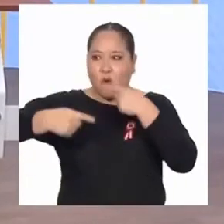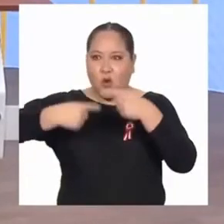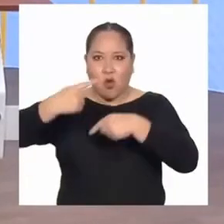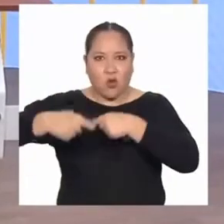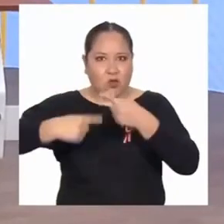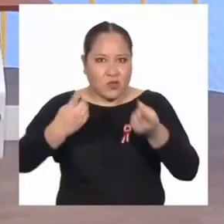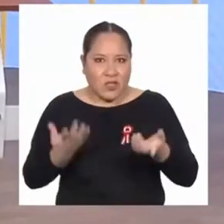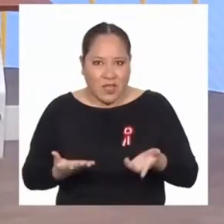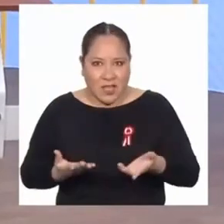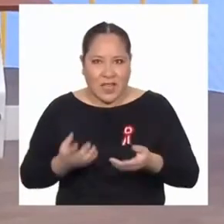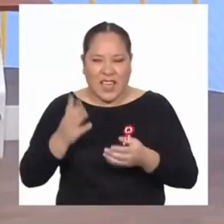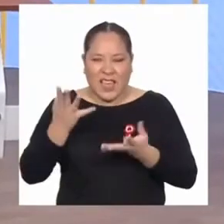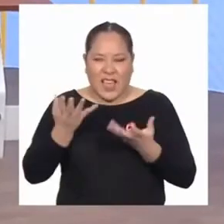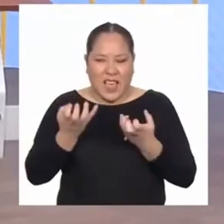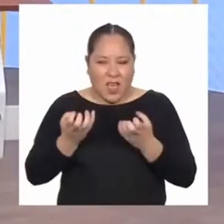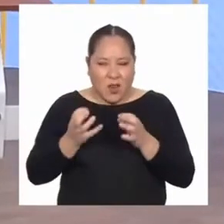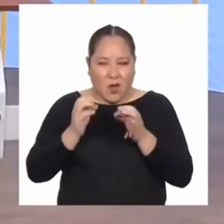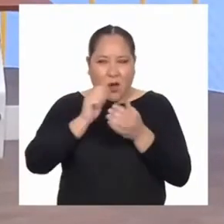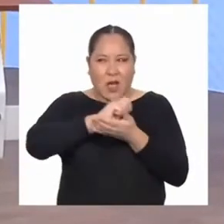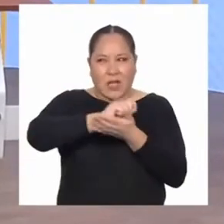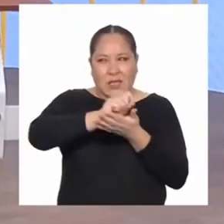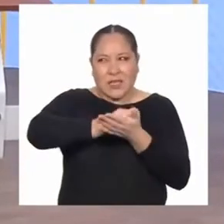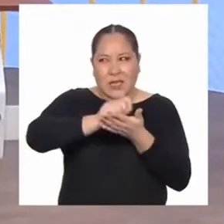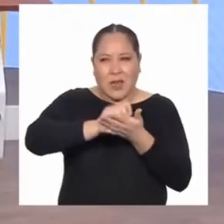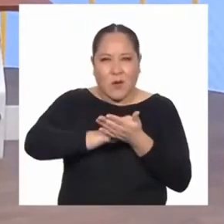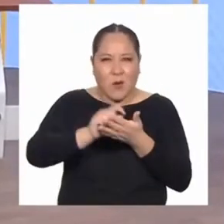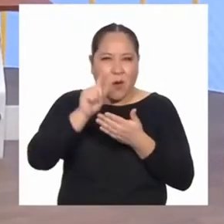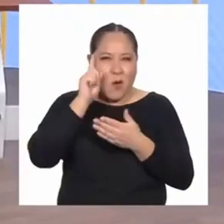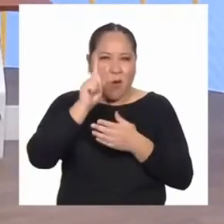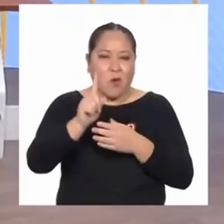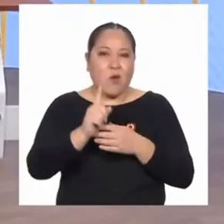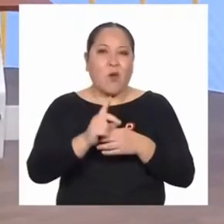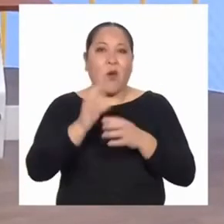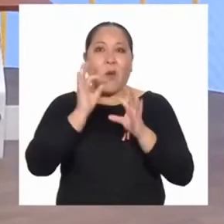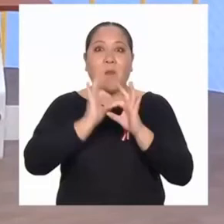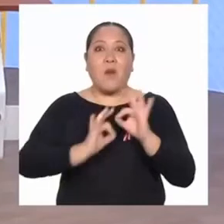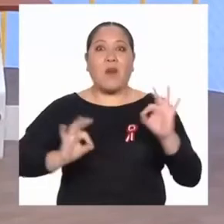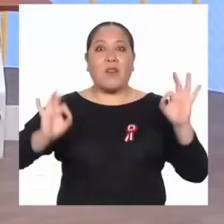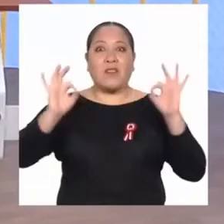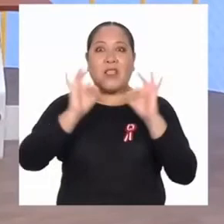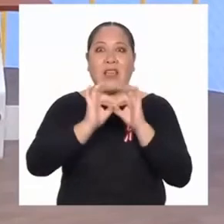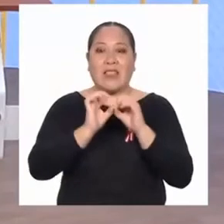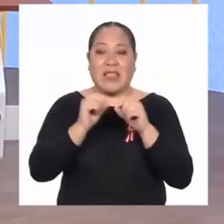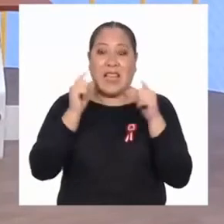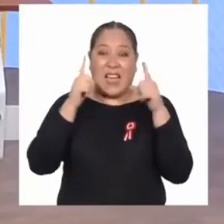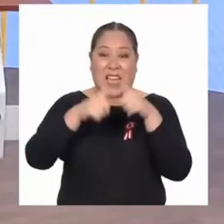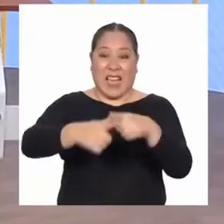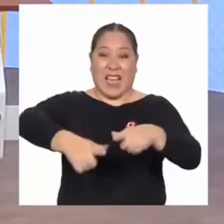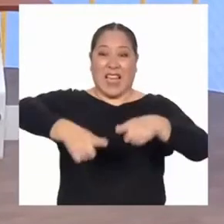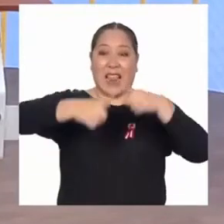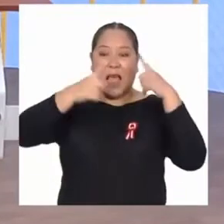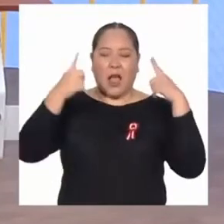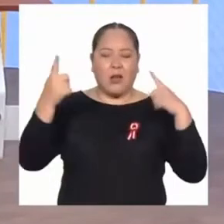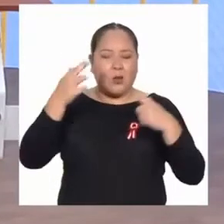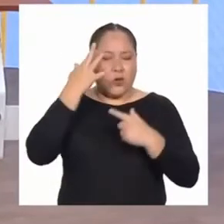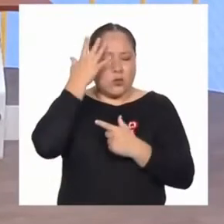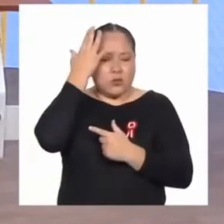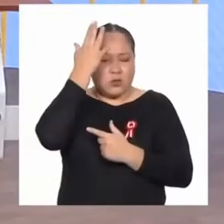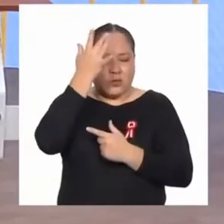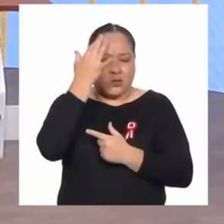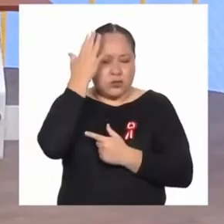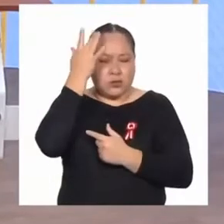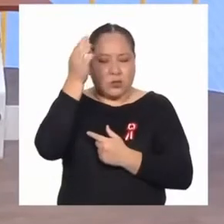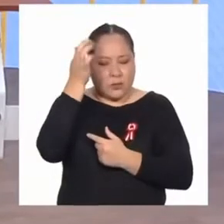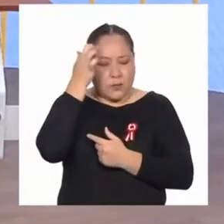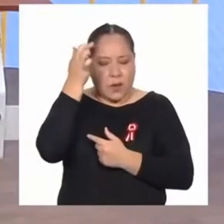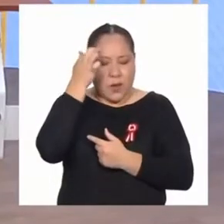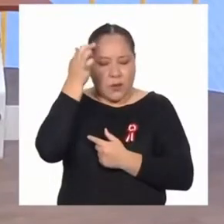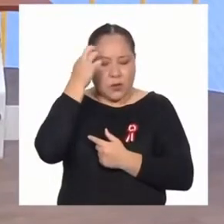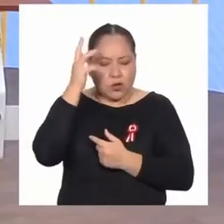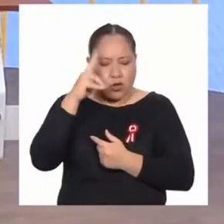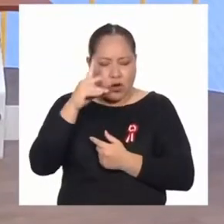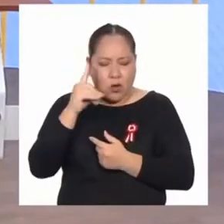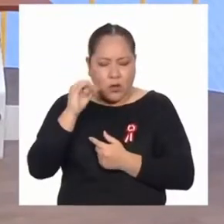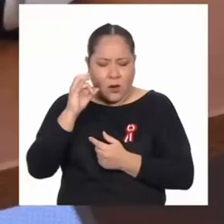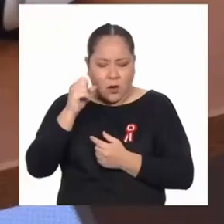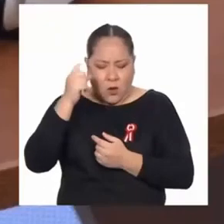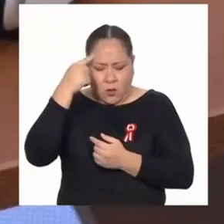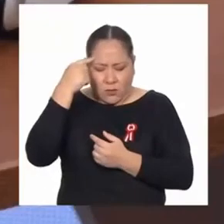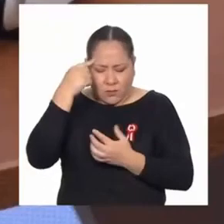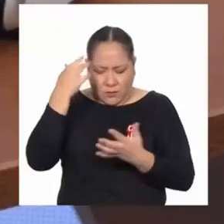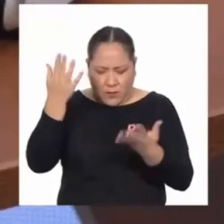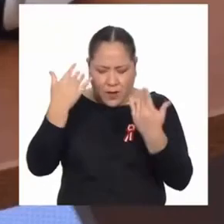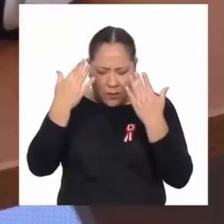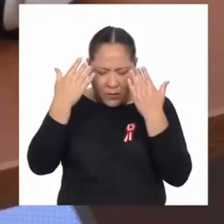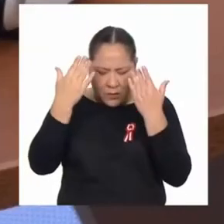importante algo grandioso lo más genial que se me pueda ocurrir vamos rodrigo vamos